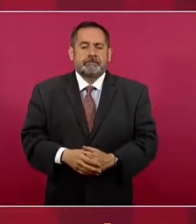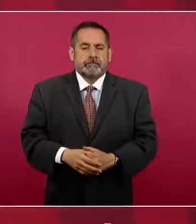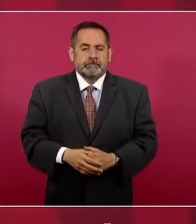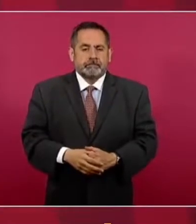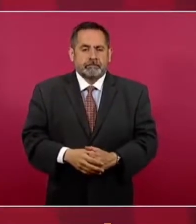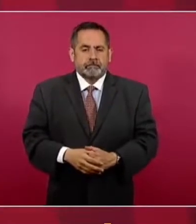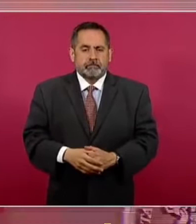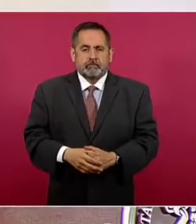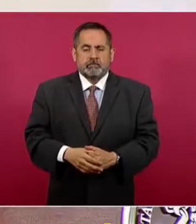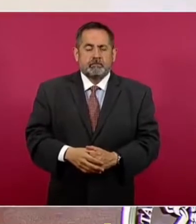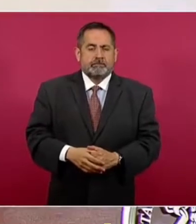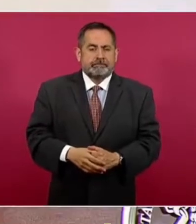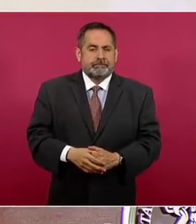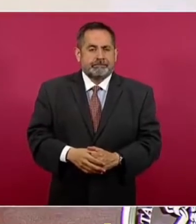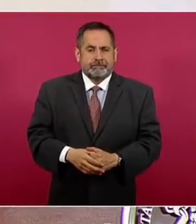El caso